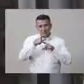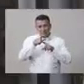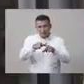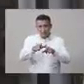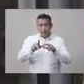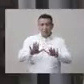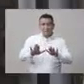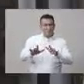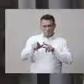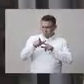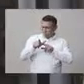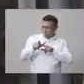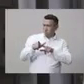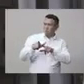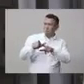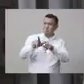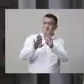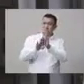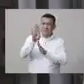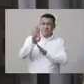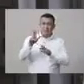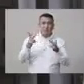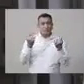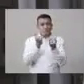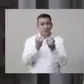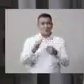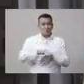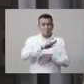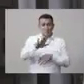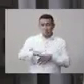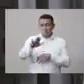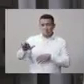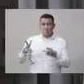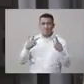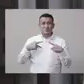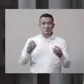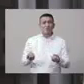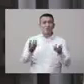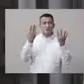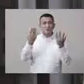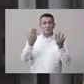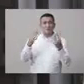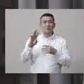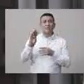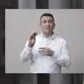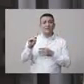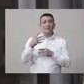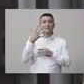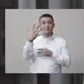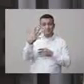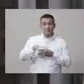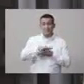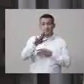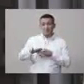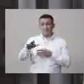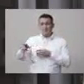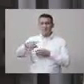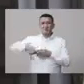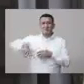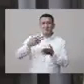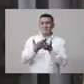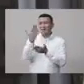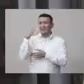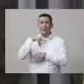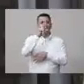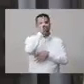responsabilidad y la solidaridad, muchos de ellos seguramente se hubieran evitado. Aun cuando en los